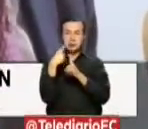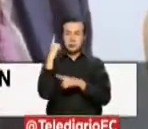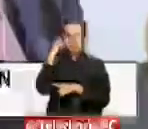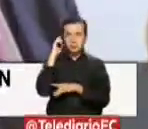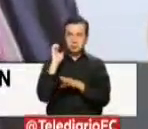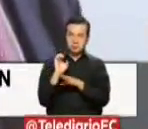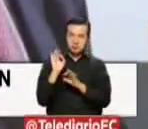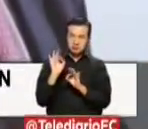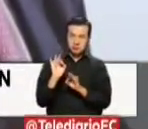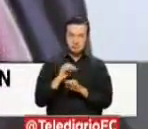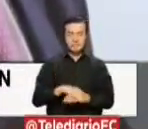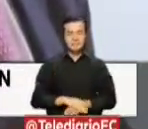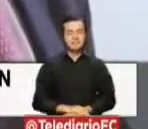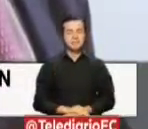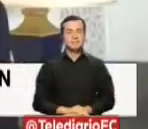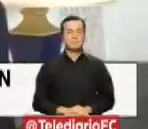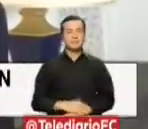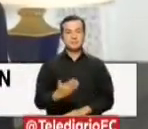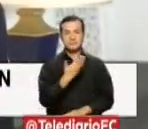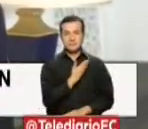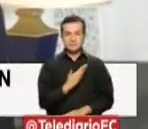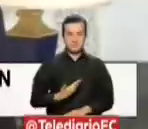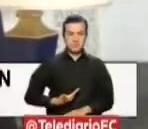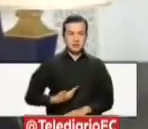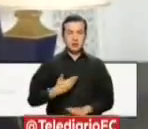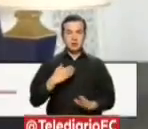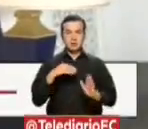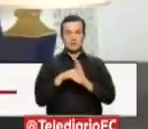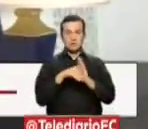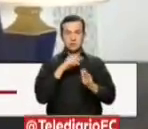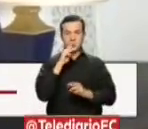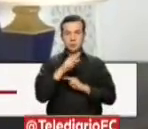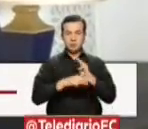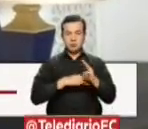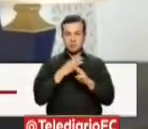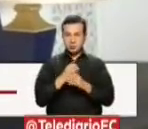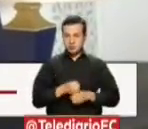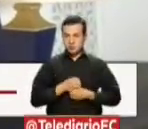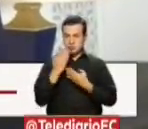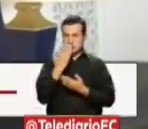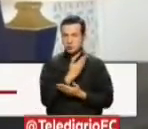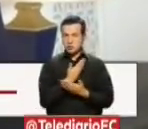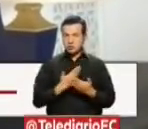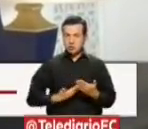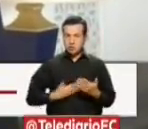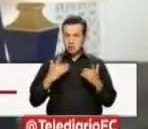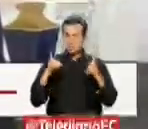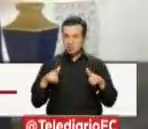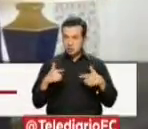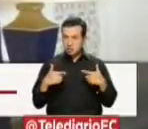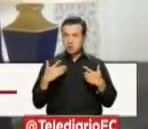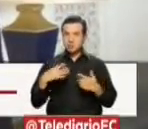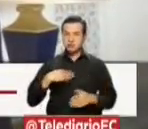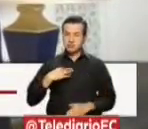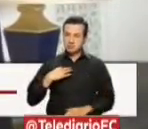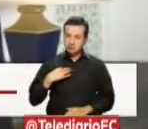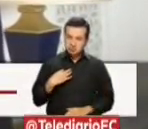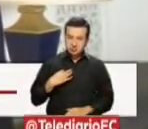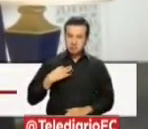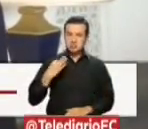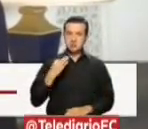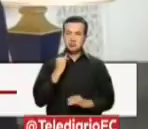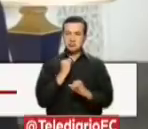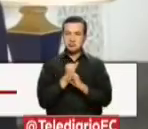gobierno ecuatoriano. El presidente del Banco Mundial expresó al presidente Moreno pues la disposición total